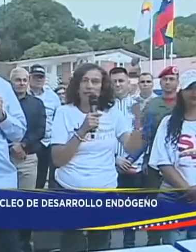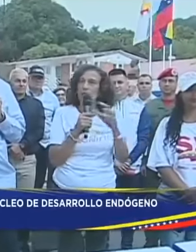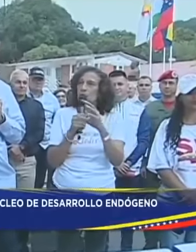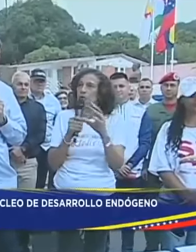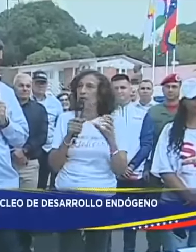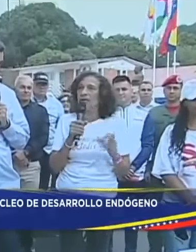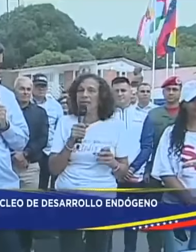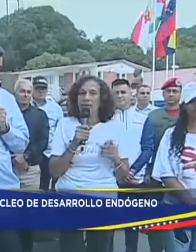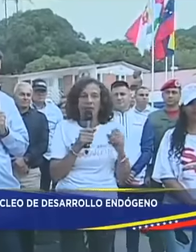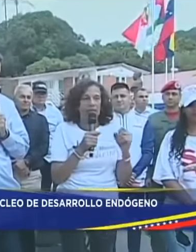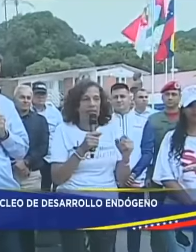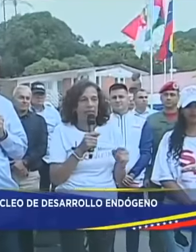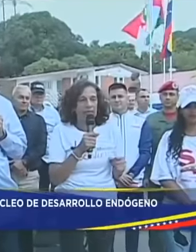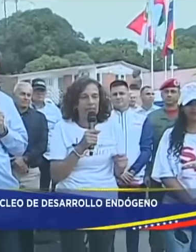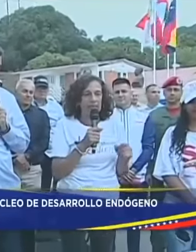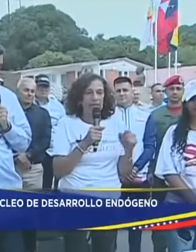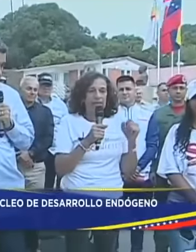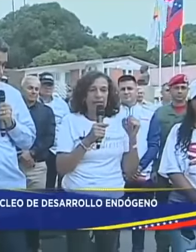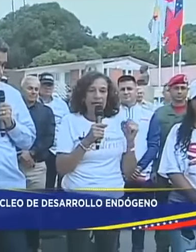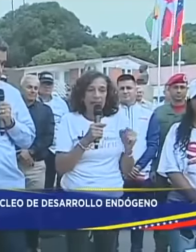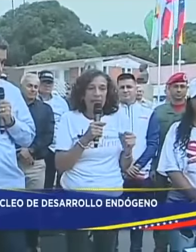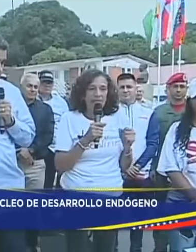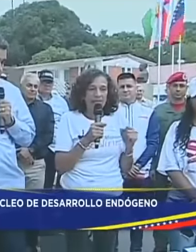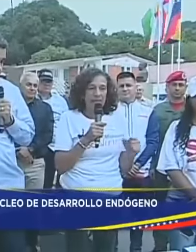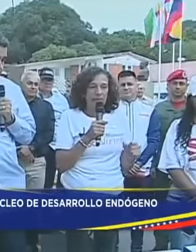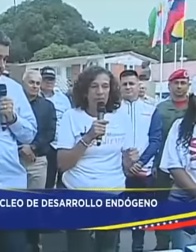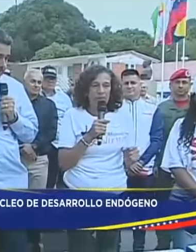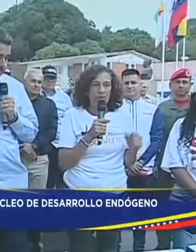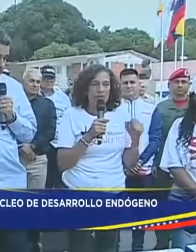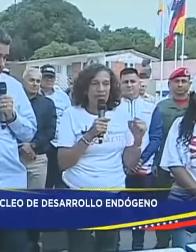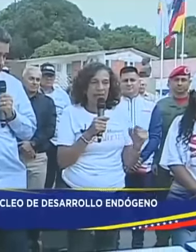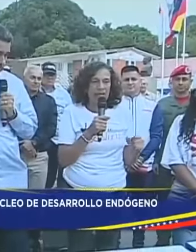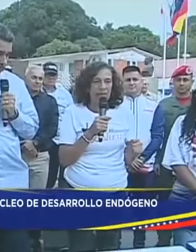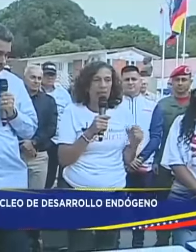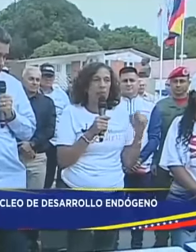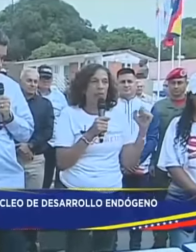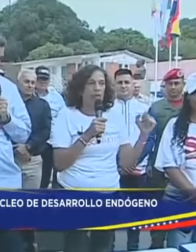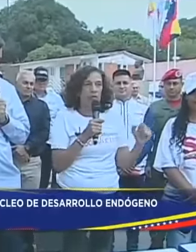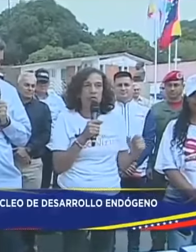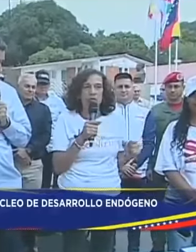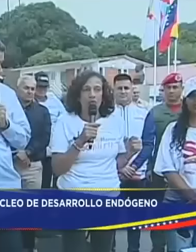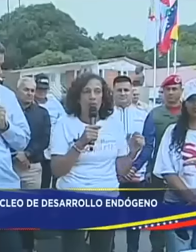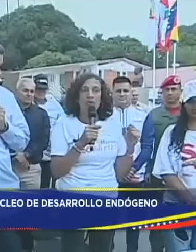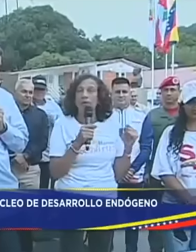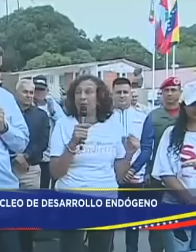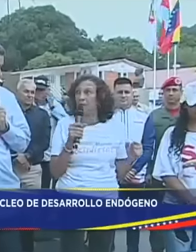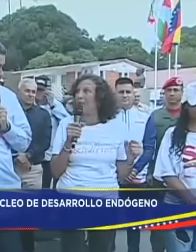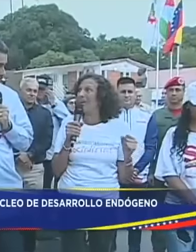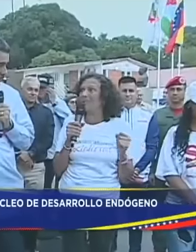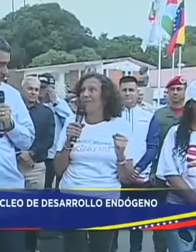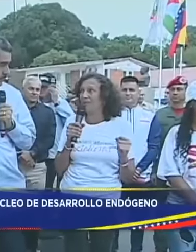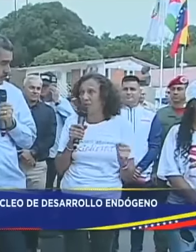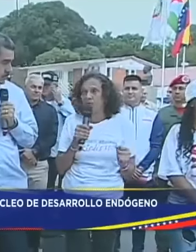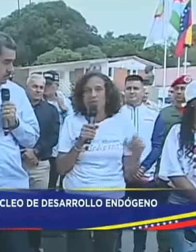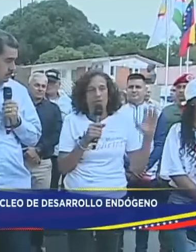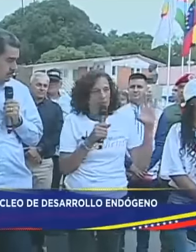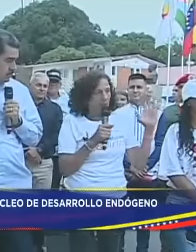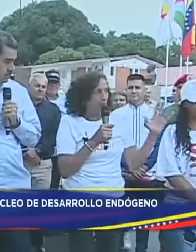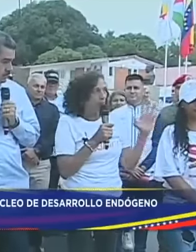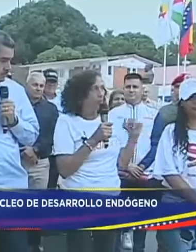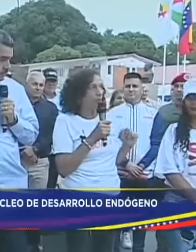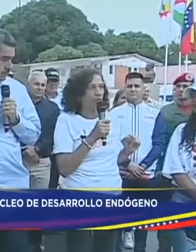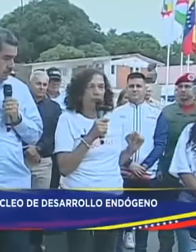al ministro, todos los que han estado aquí desde el principio, dando ese ánimo, poniendo todo su empeño de madrugada, tarde,